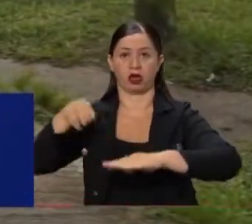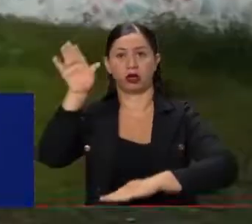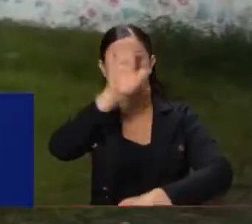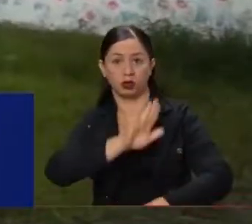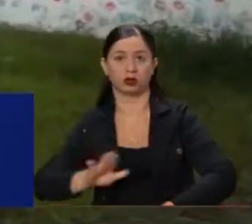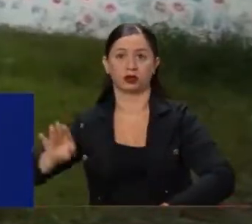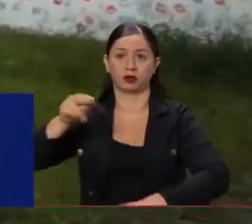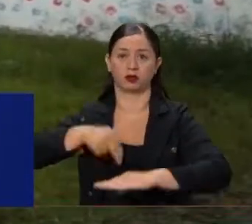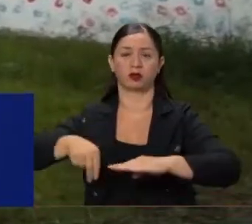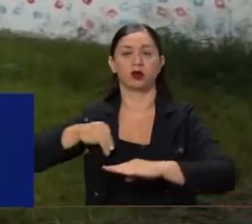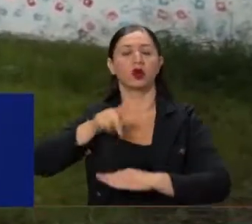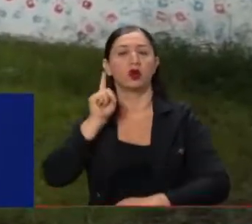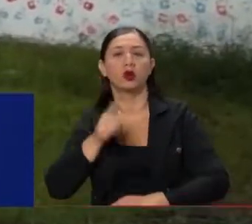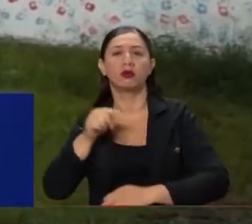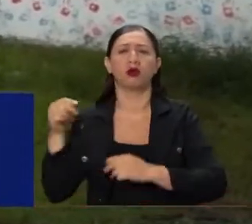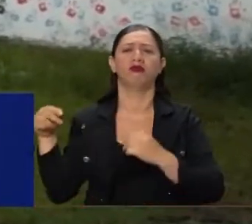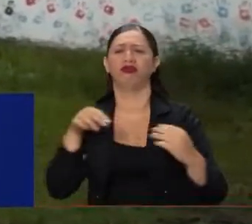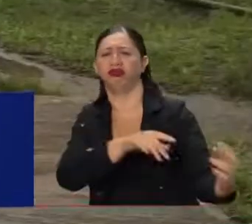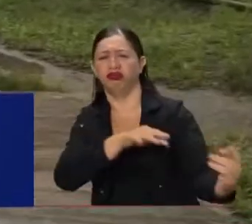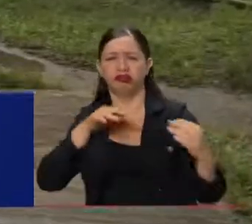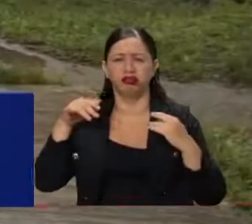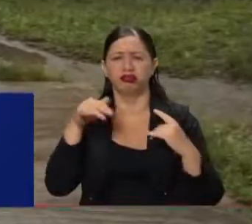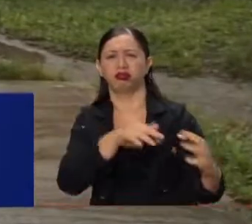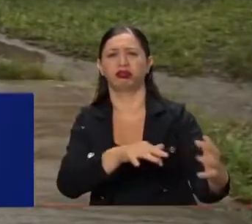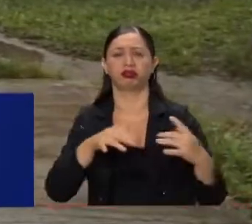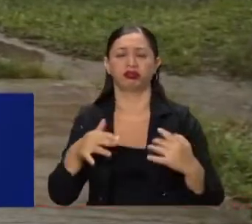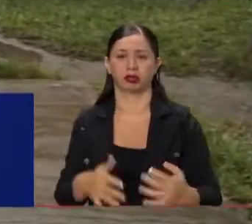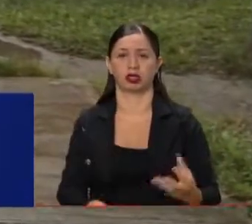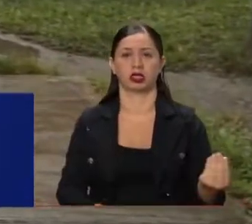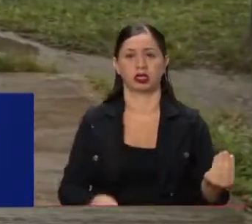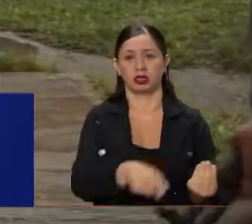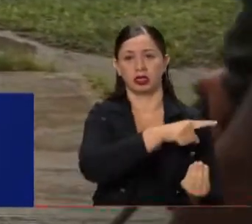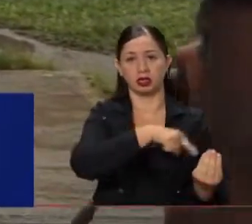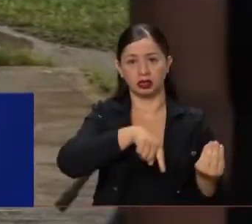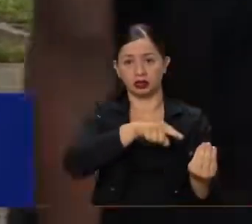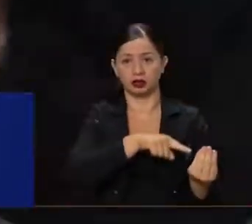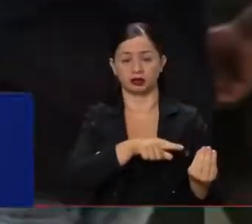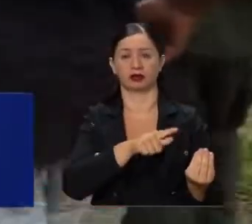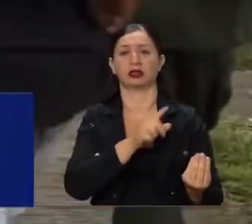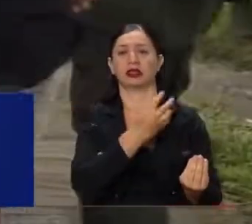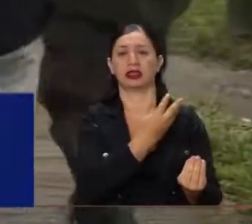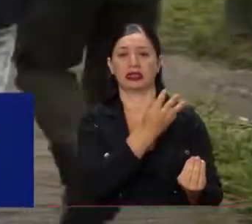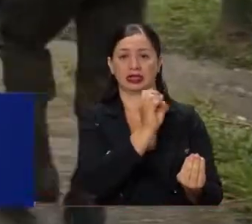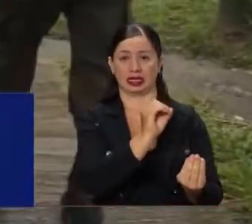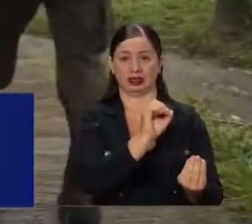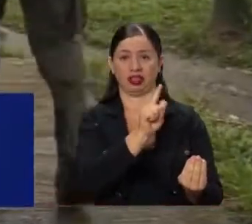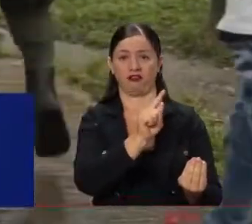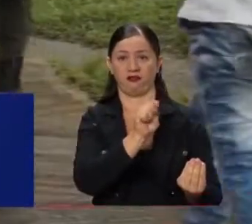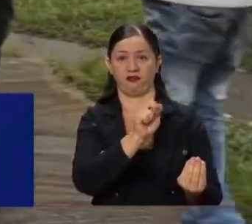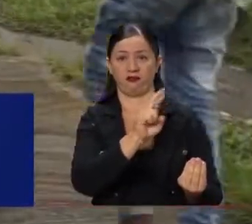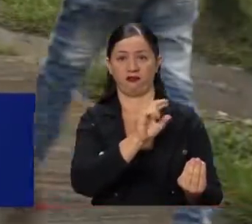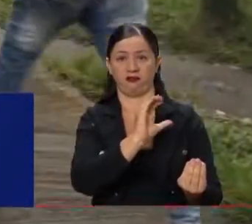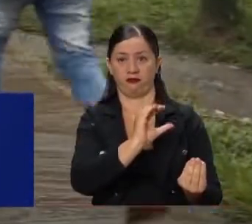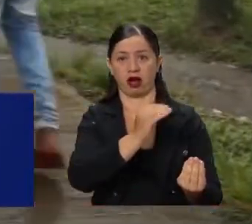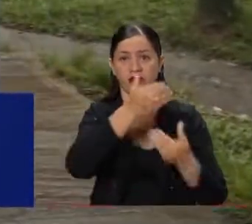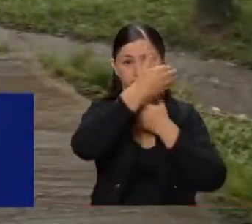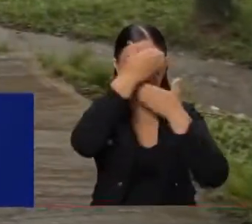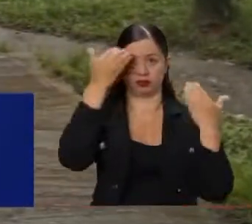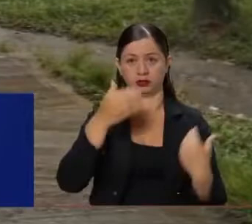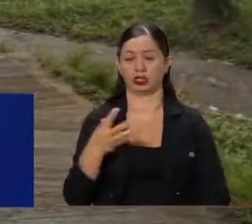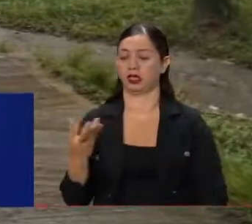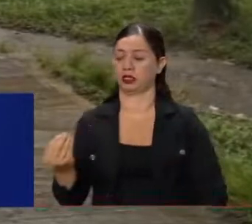consecuencia de los cruentos combates que se libran entre guerrilleros del Frente 30 de las FARC y también la